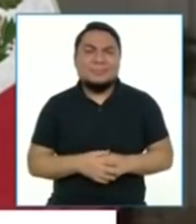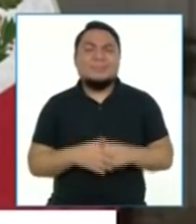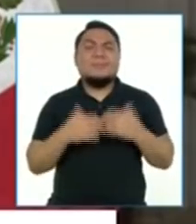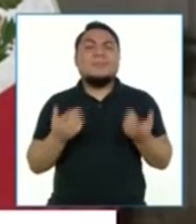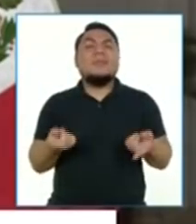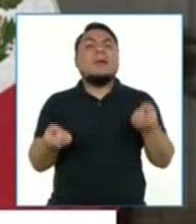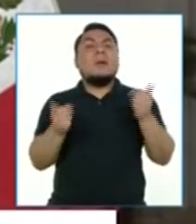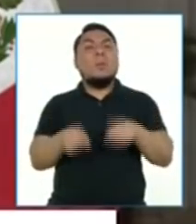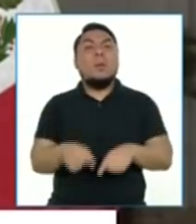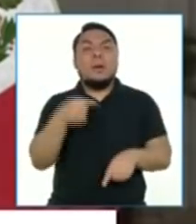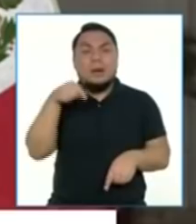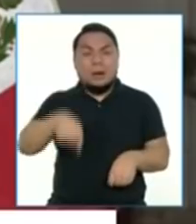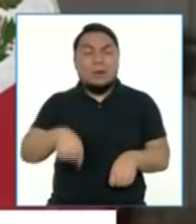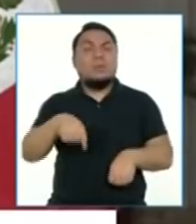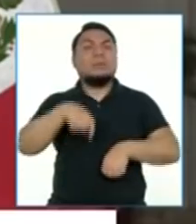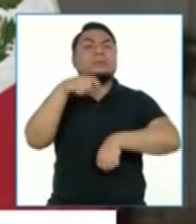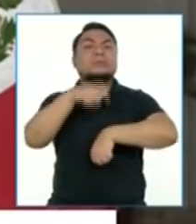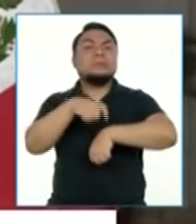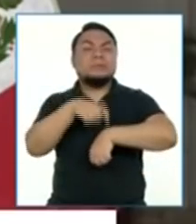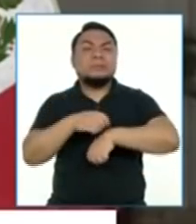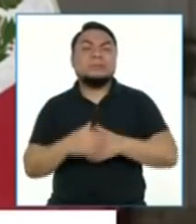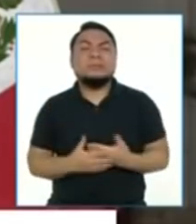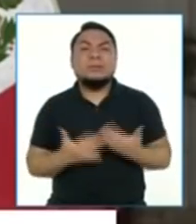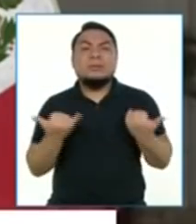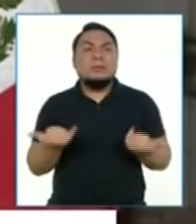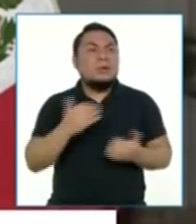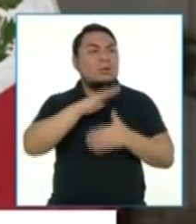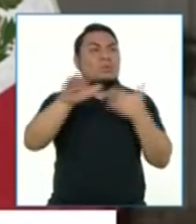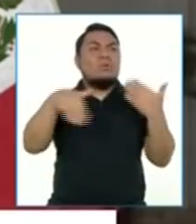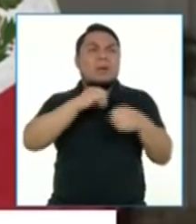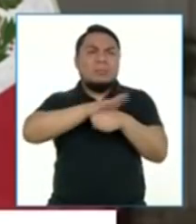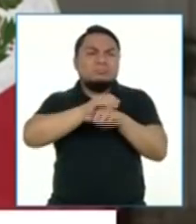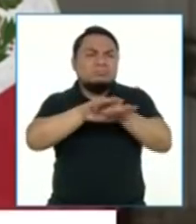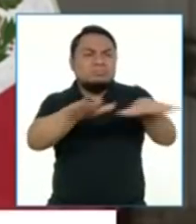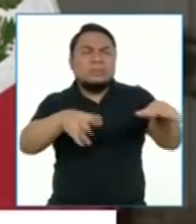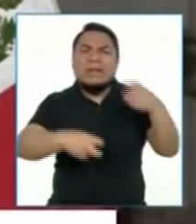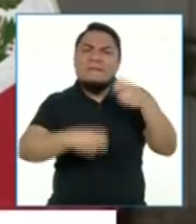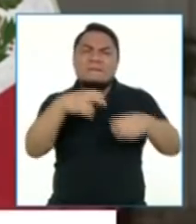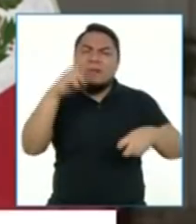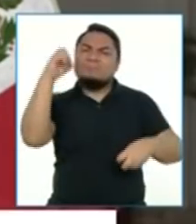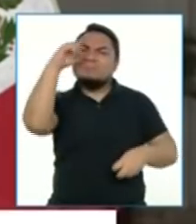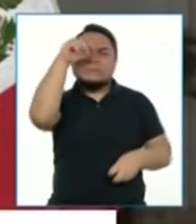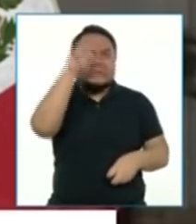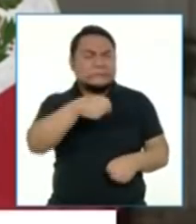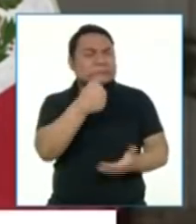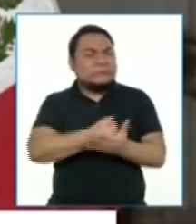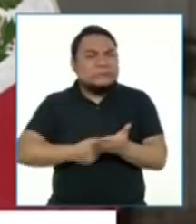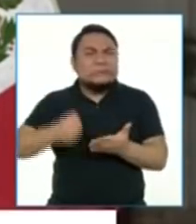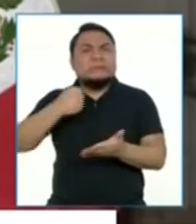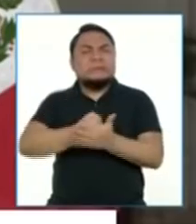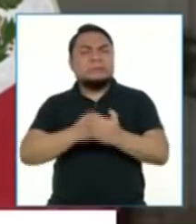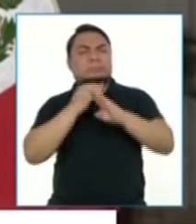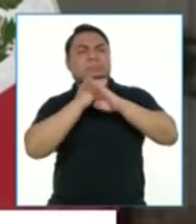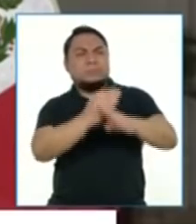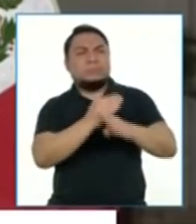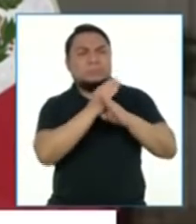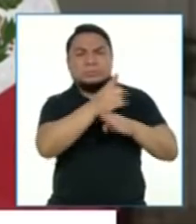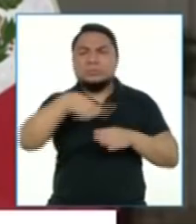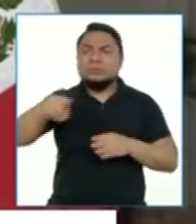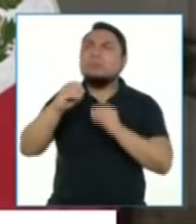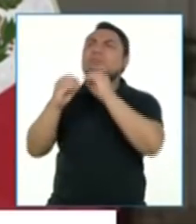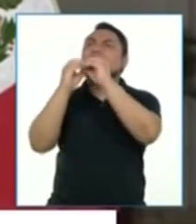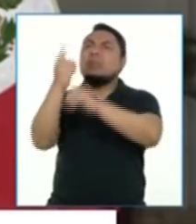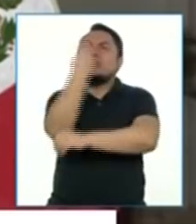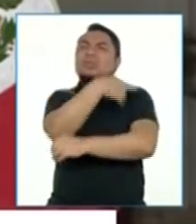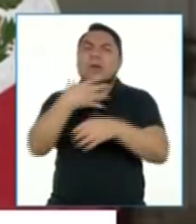alba creo yo que lo que está tratando hacer el presidente ahora es una confrontación ya para para reposicionarse